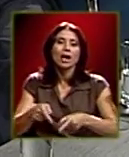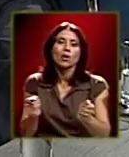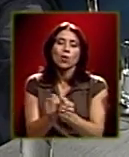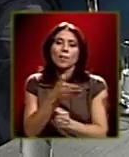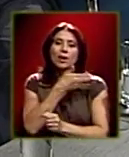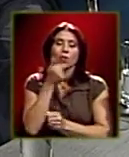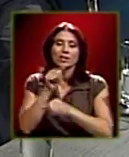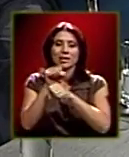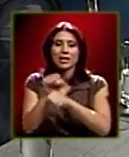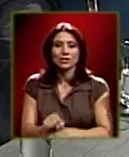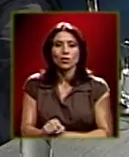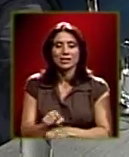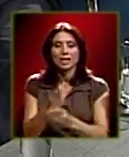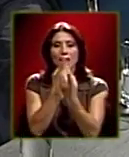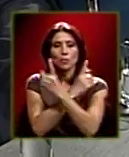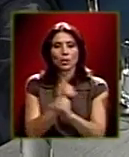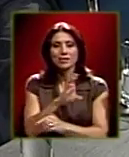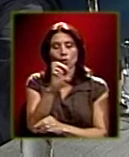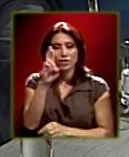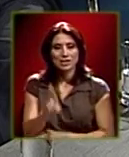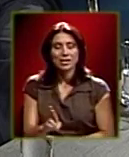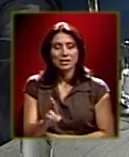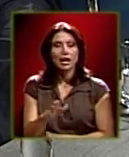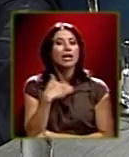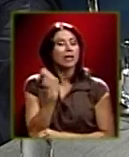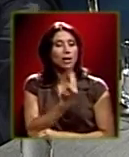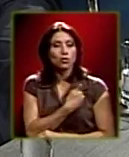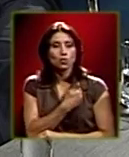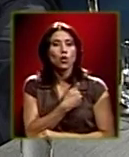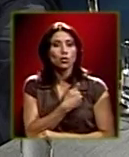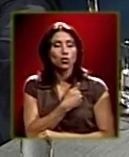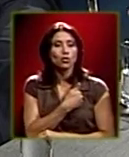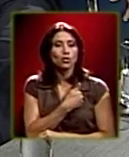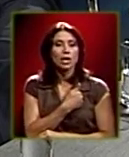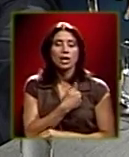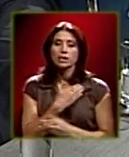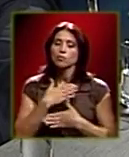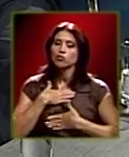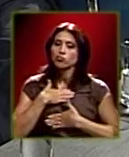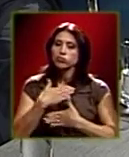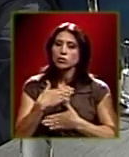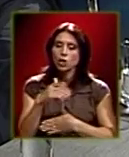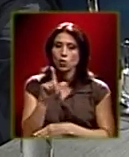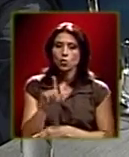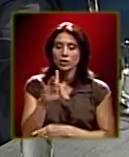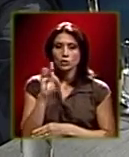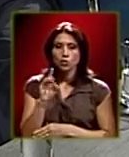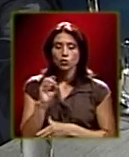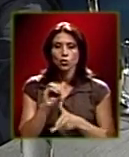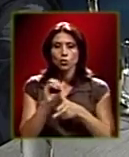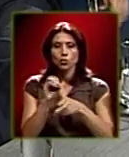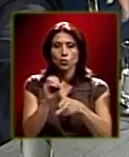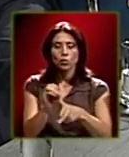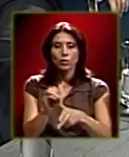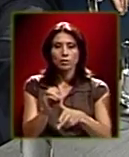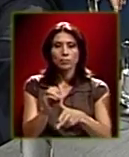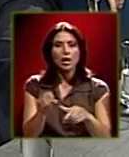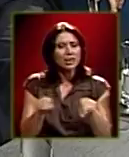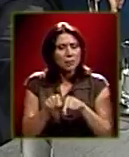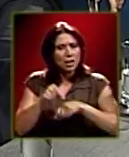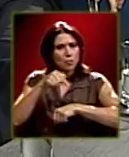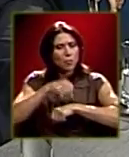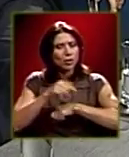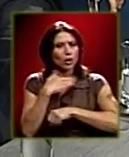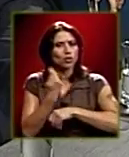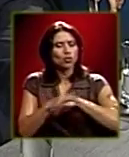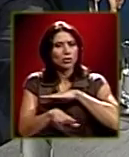de la democracia costarricense, que estemos en posición el lunes 8 de darnos, y la verdad que a la salida de las urnas